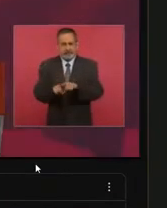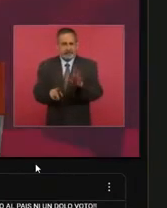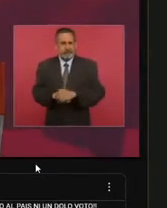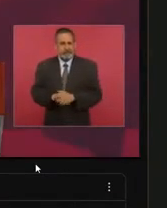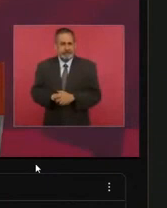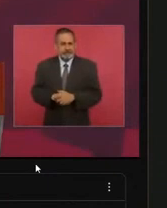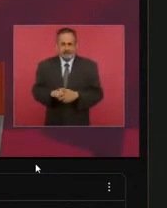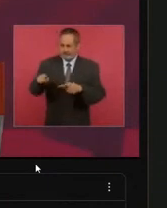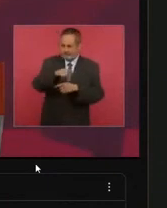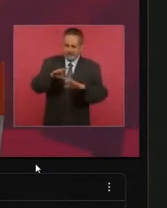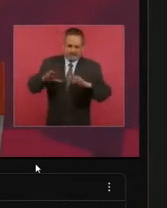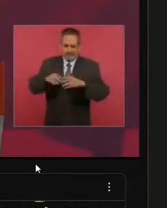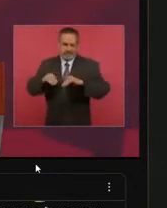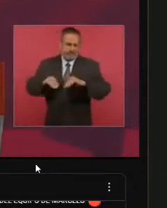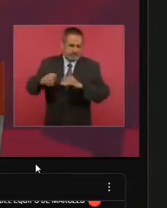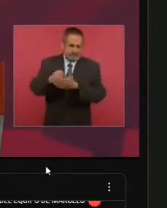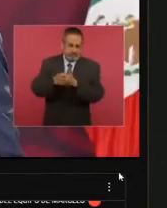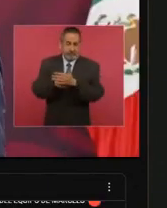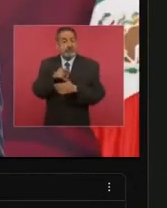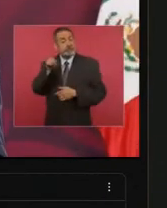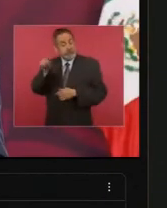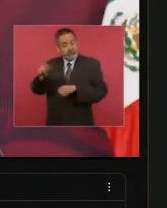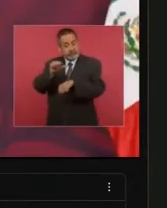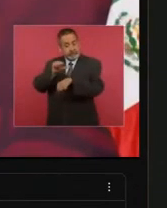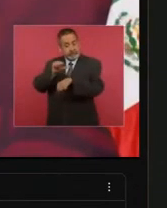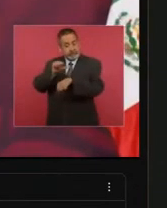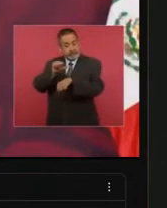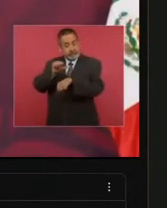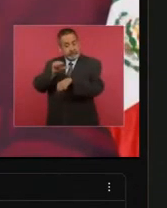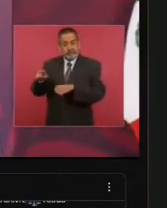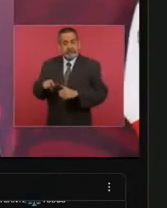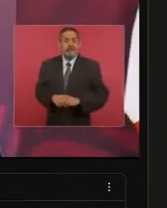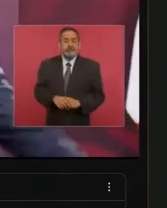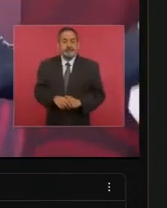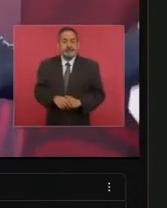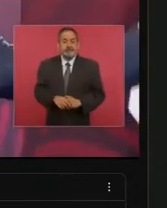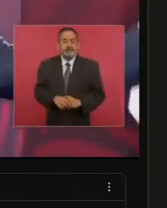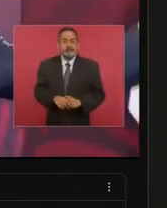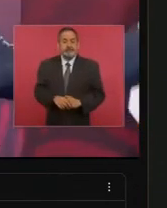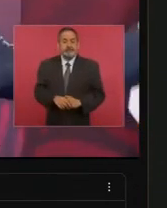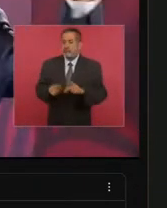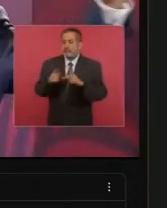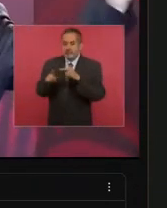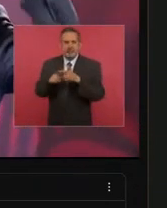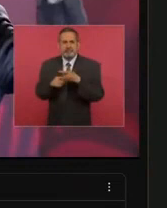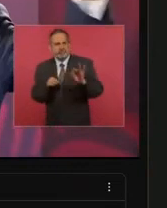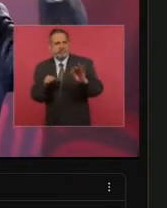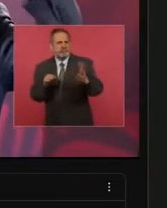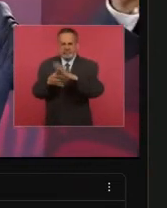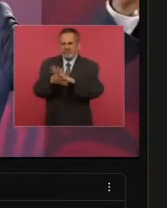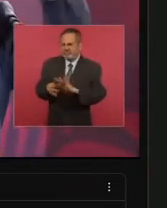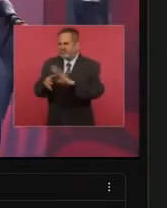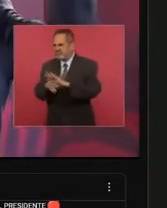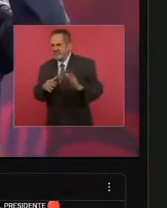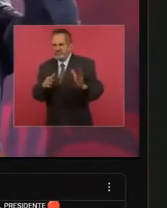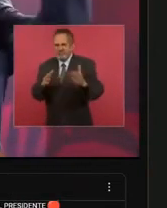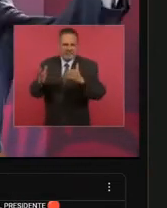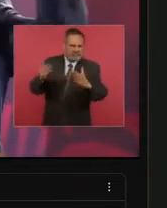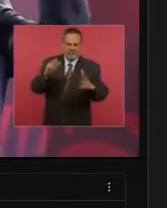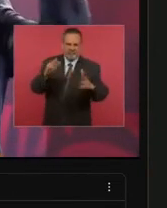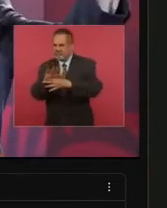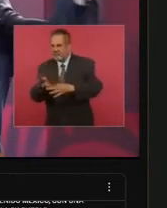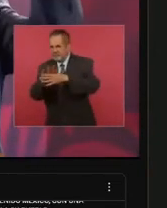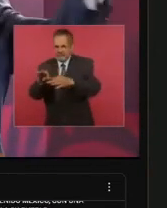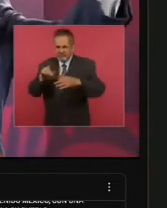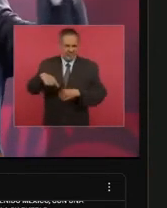que es todo un movimiento pero este de Argentina este empieza a cautivar a